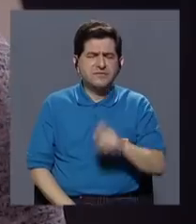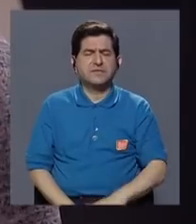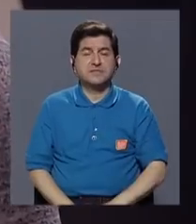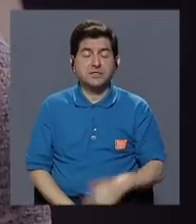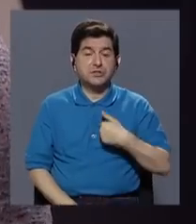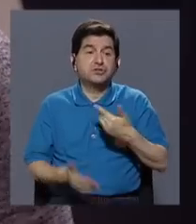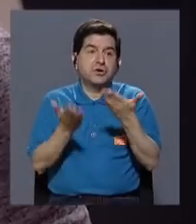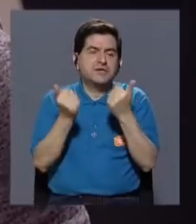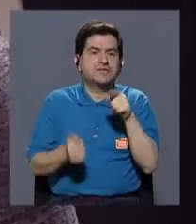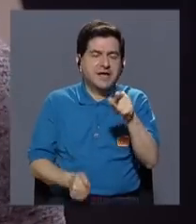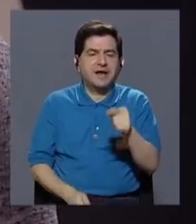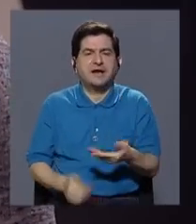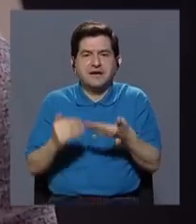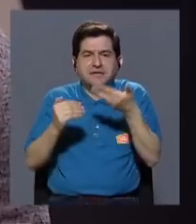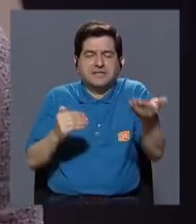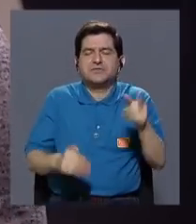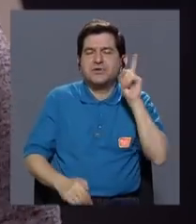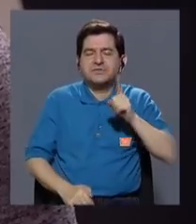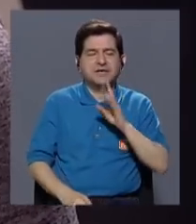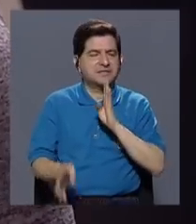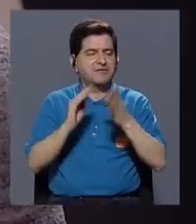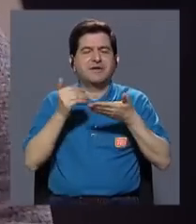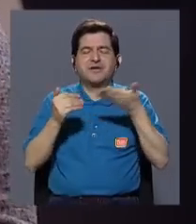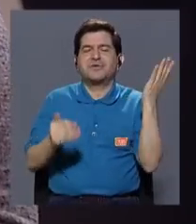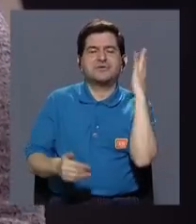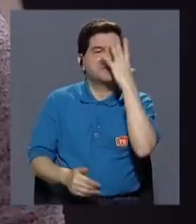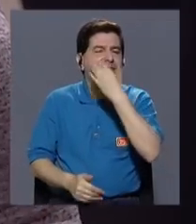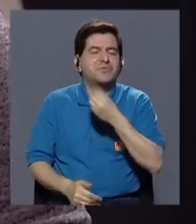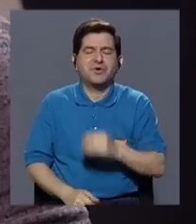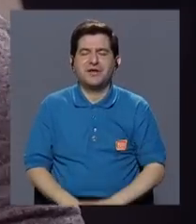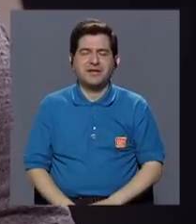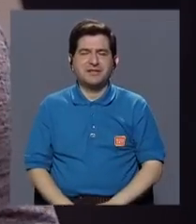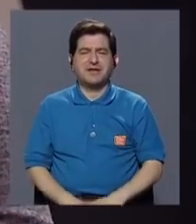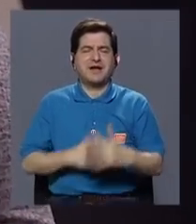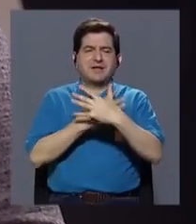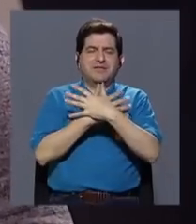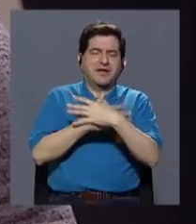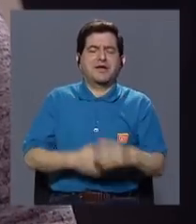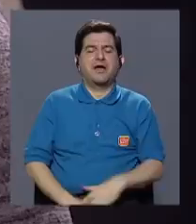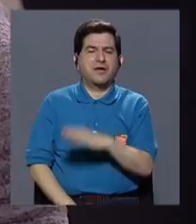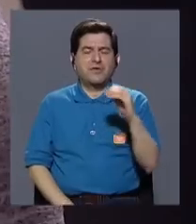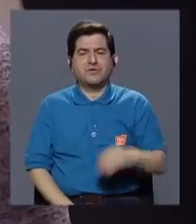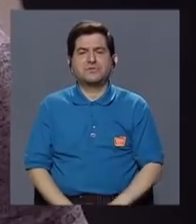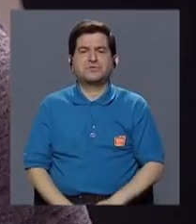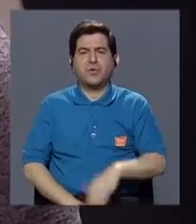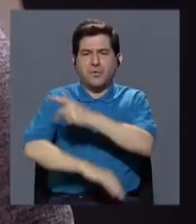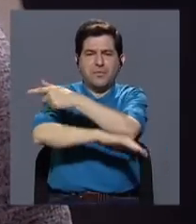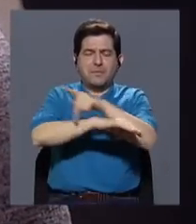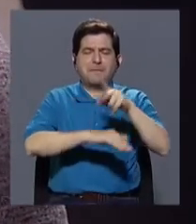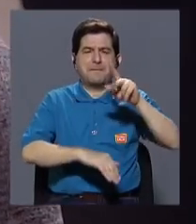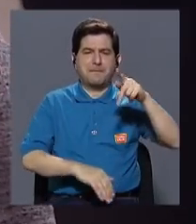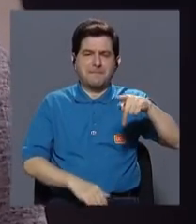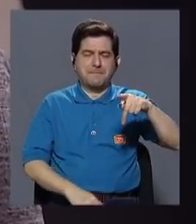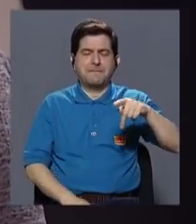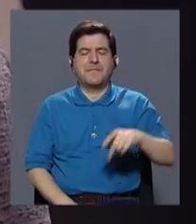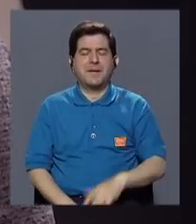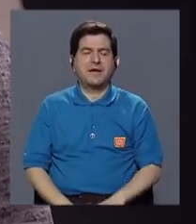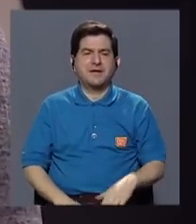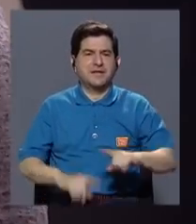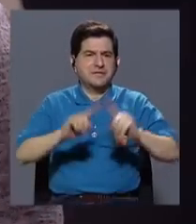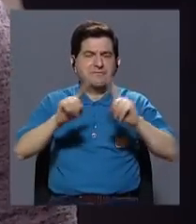ya quisiera yo poder hablar de las cosas bonitas de este país de keylor navas de los monos en buen antonio pero no puedo